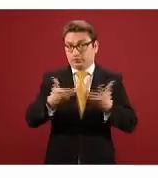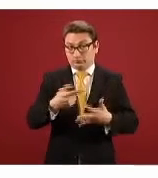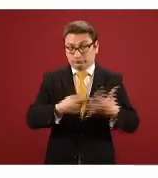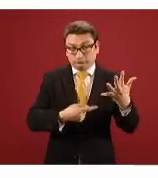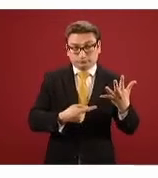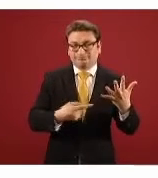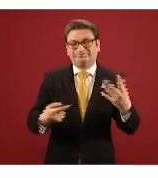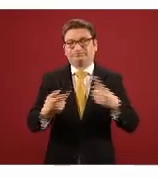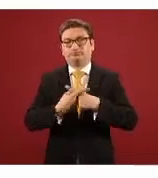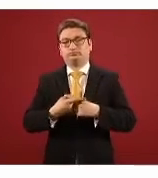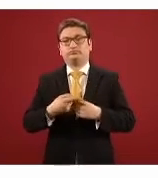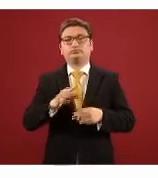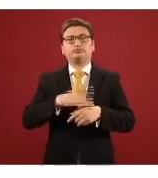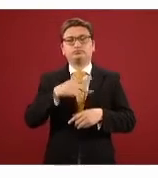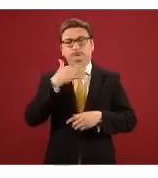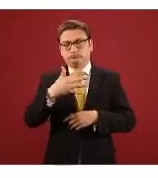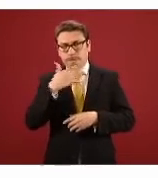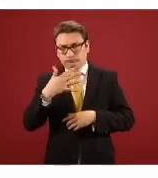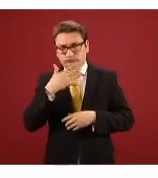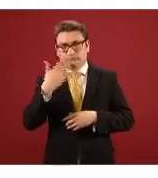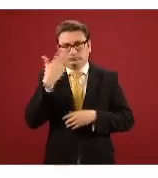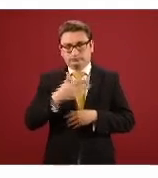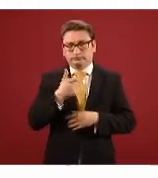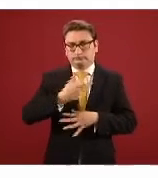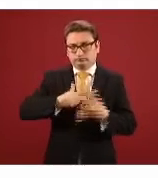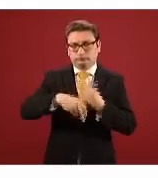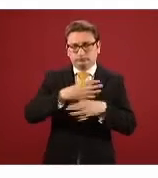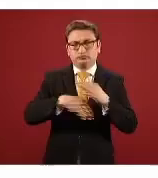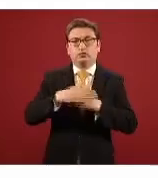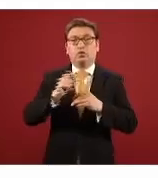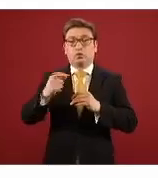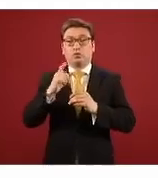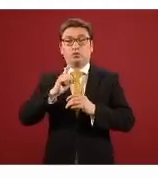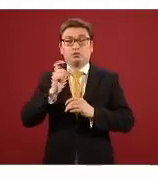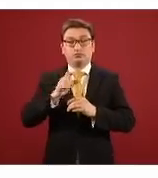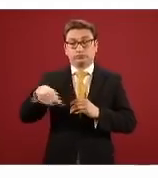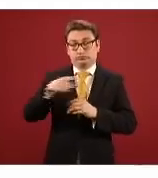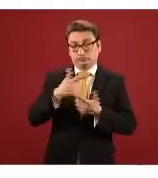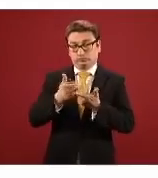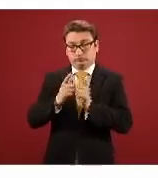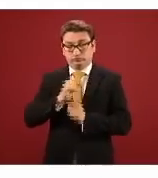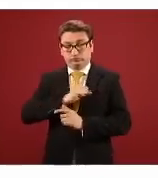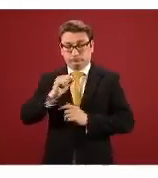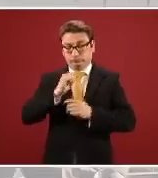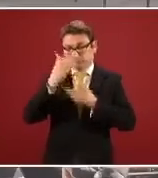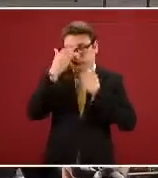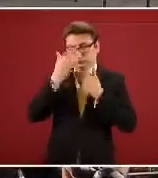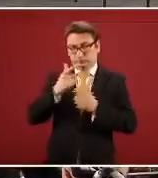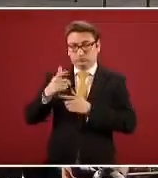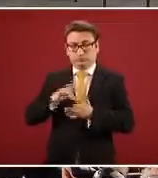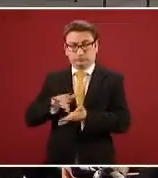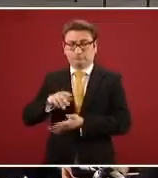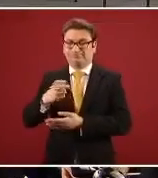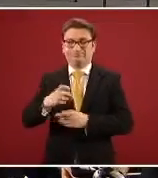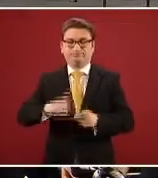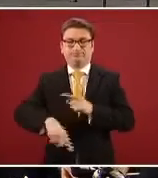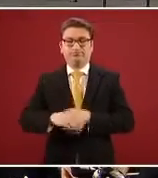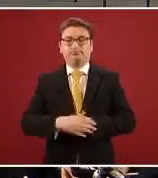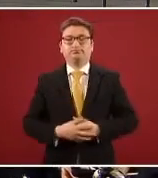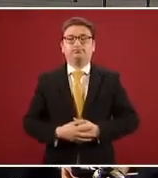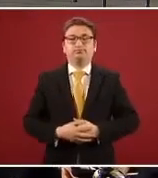propios objetivos, que son el combate al lavado de dinero, el financiamiento al terrorismo y cualquiera de sus delitos predicados. Adelante, por favor.